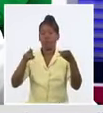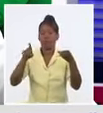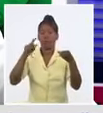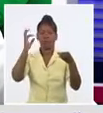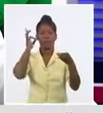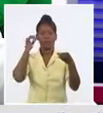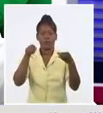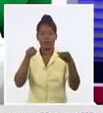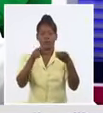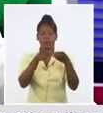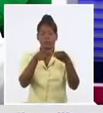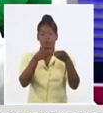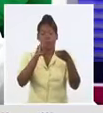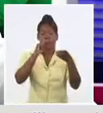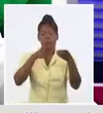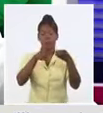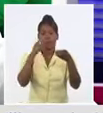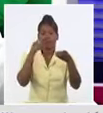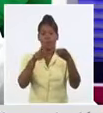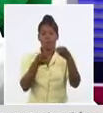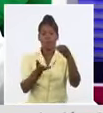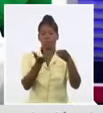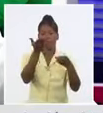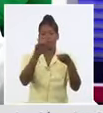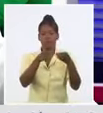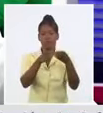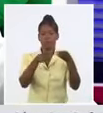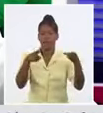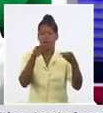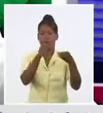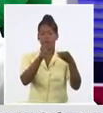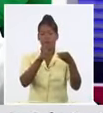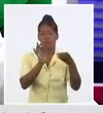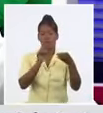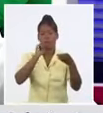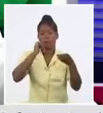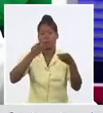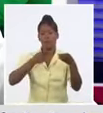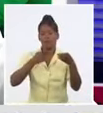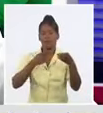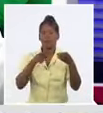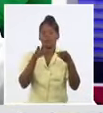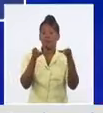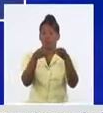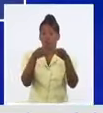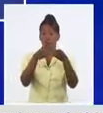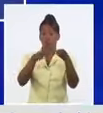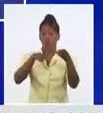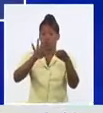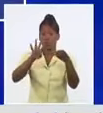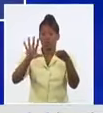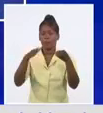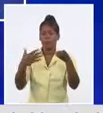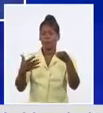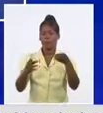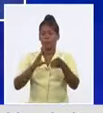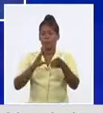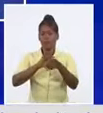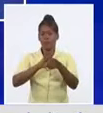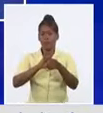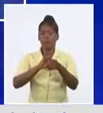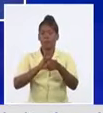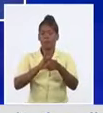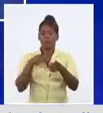en el día de hoy y prácticamente todos los días. Y las principales comorbilidades, las ya conocidas.